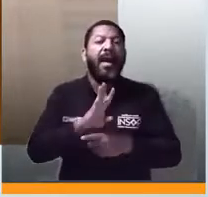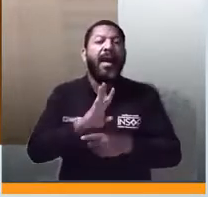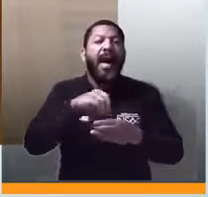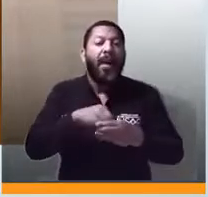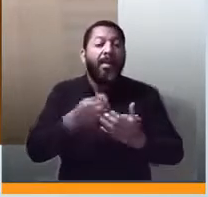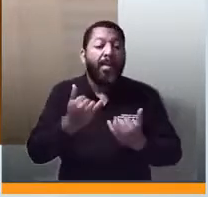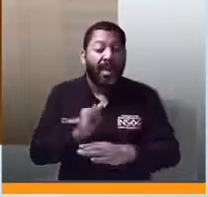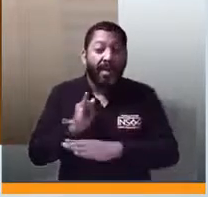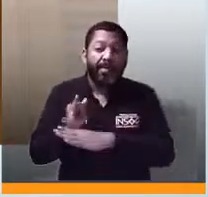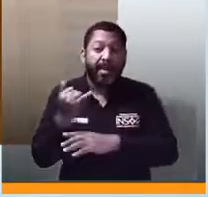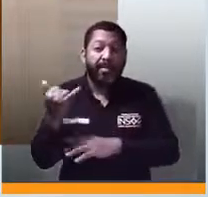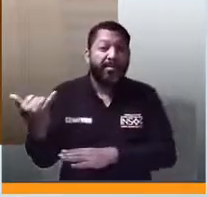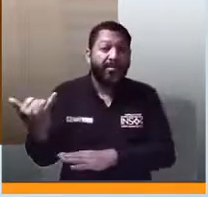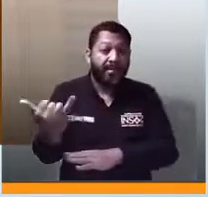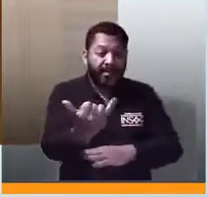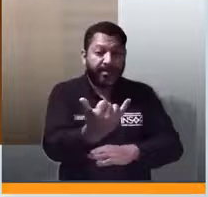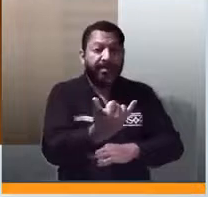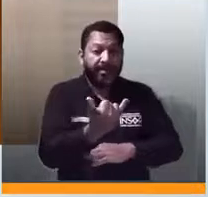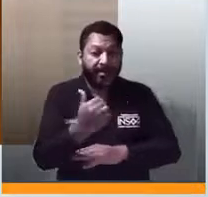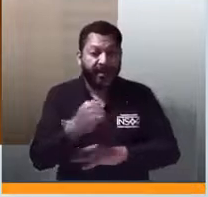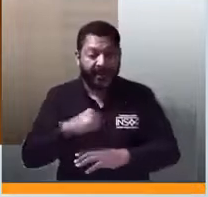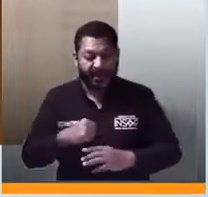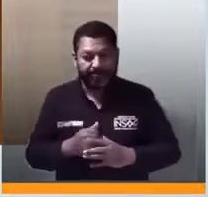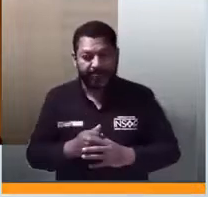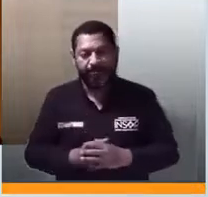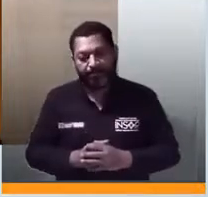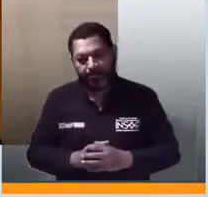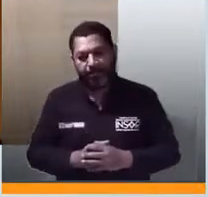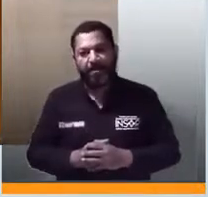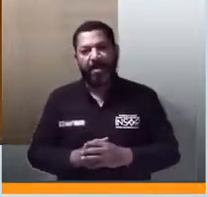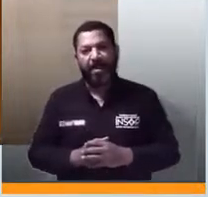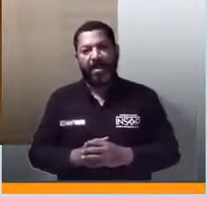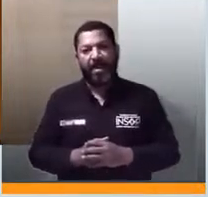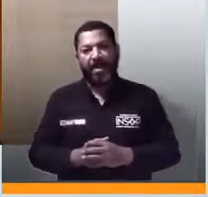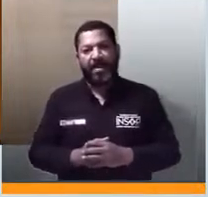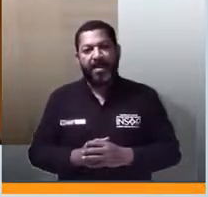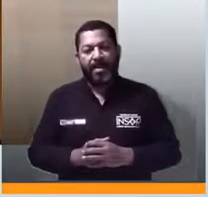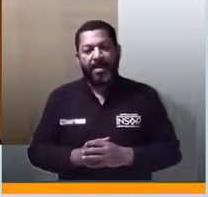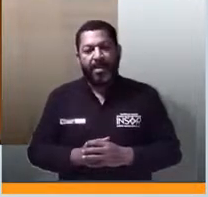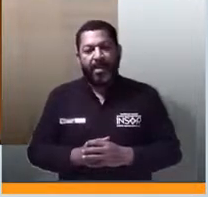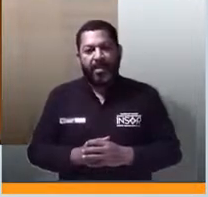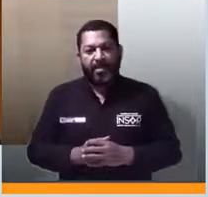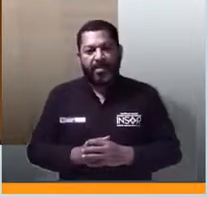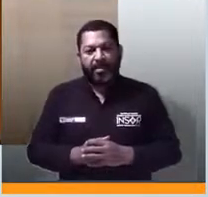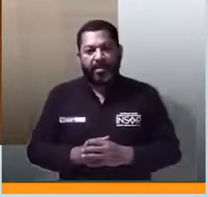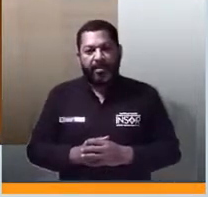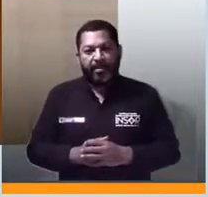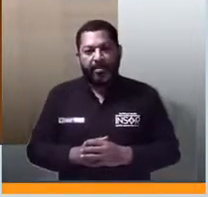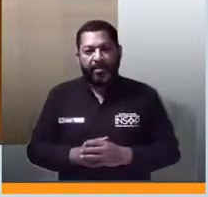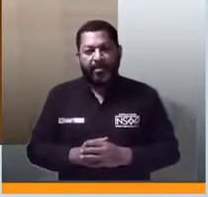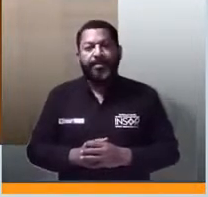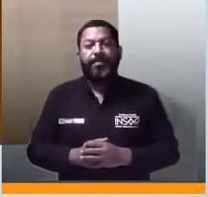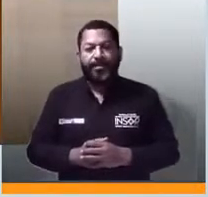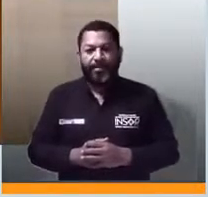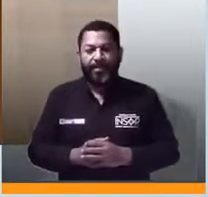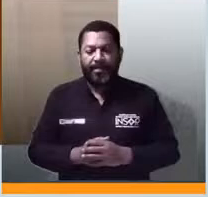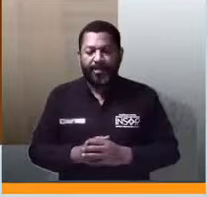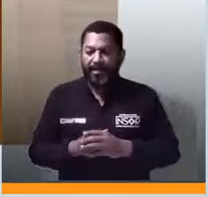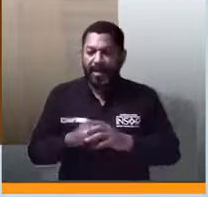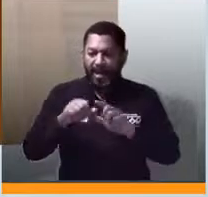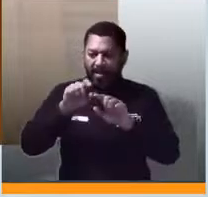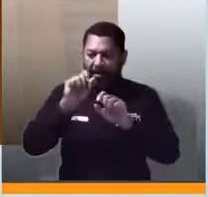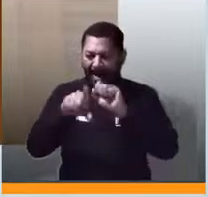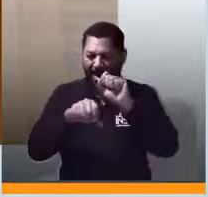que cada institución tiene. Y utilizando algunas de estas preguntas, me